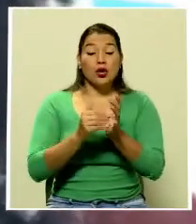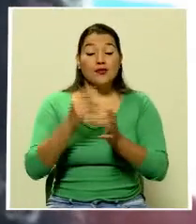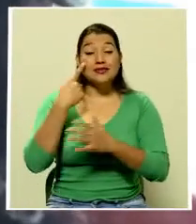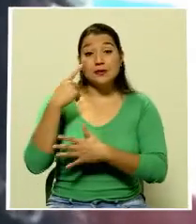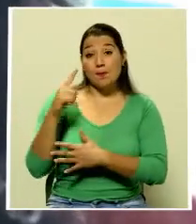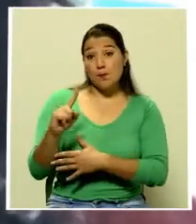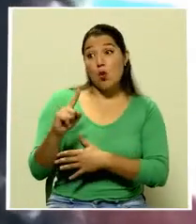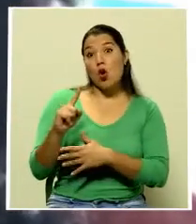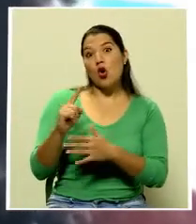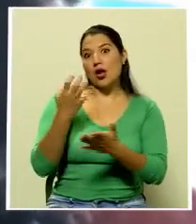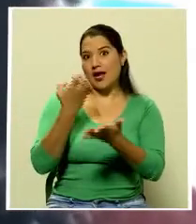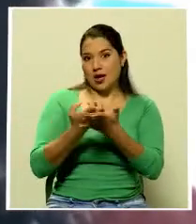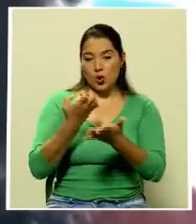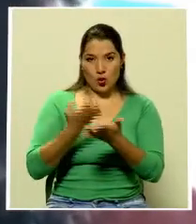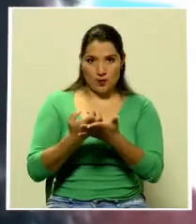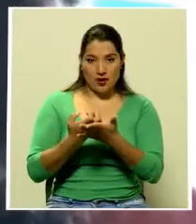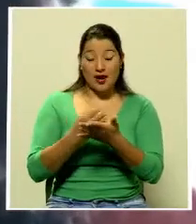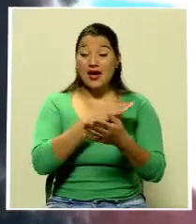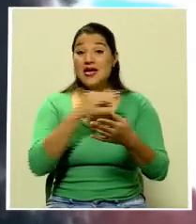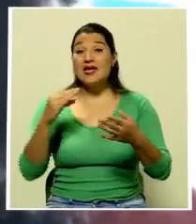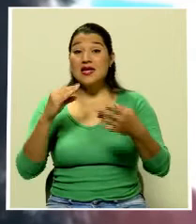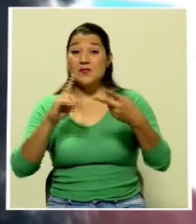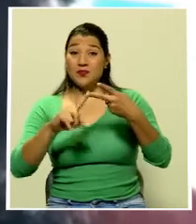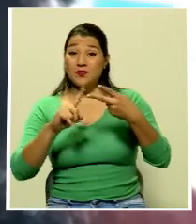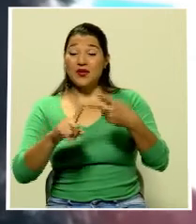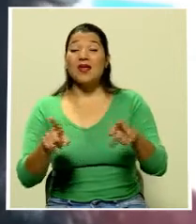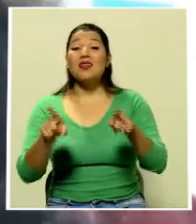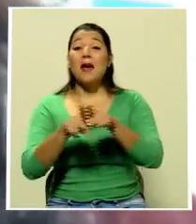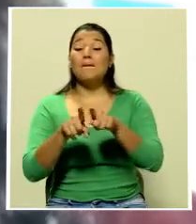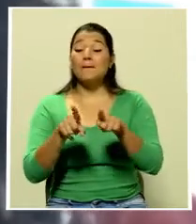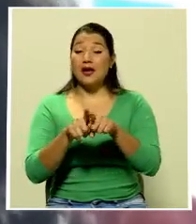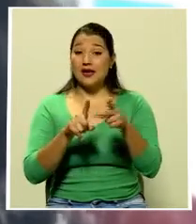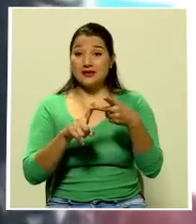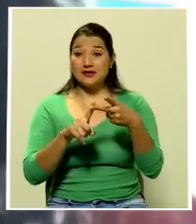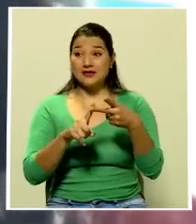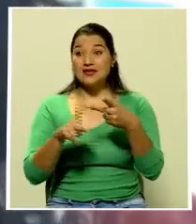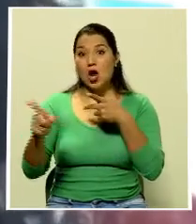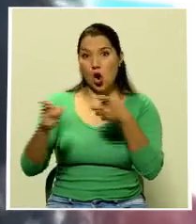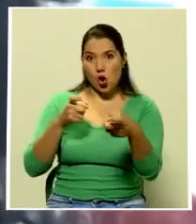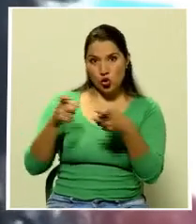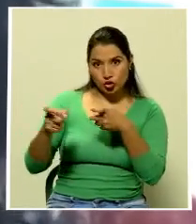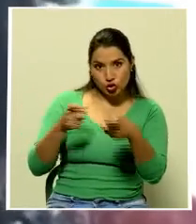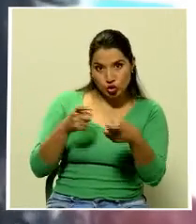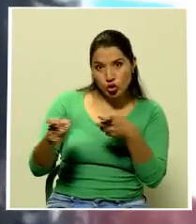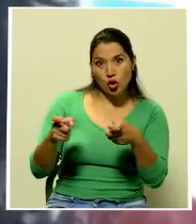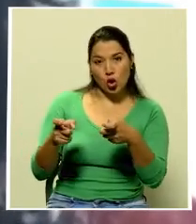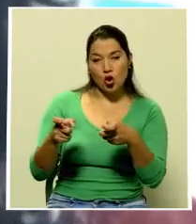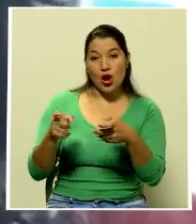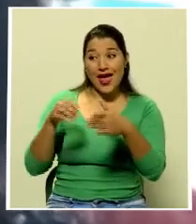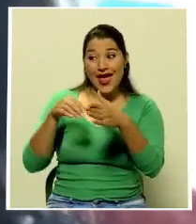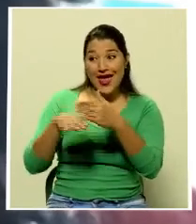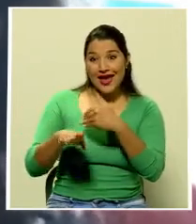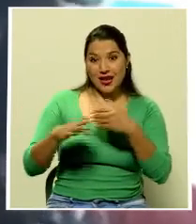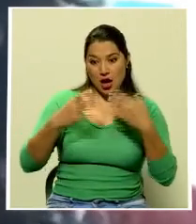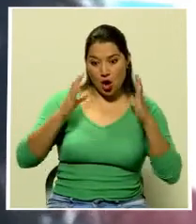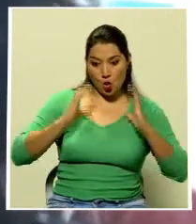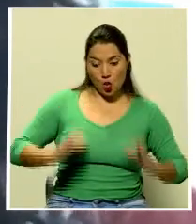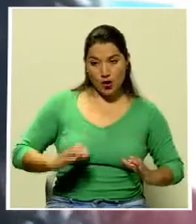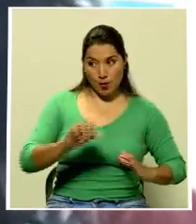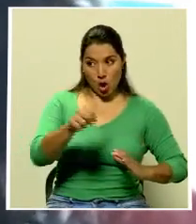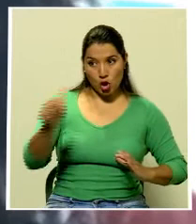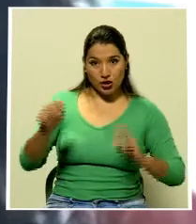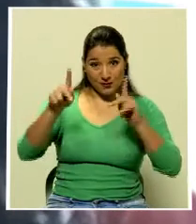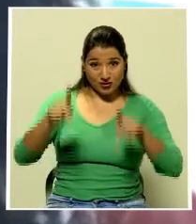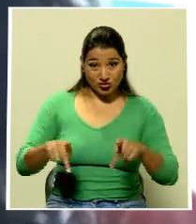también económico y también de control sobre los cuerpos de las personas, se ha limitado